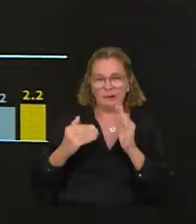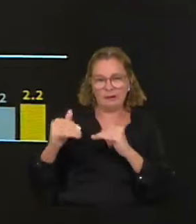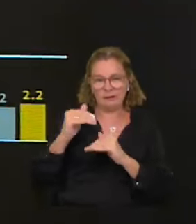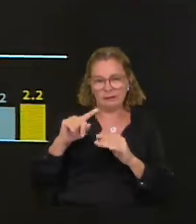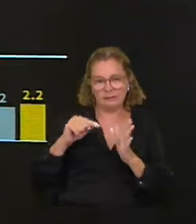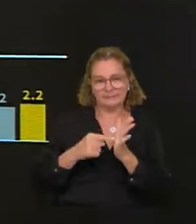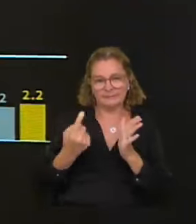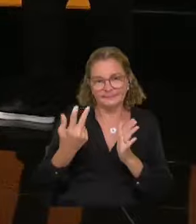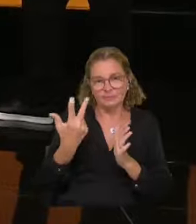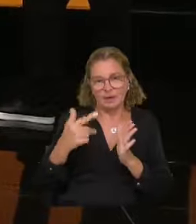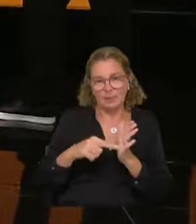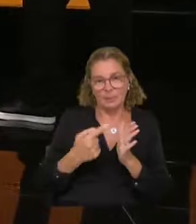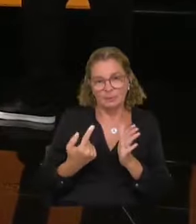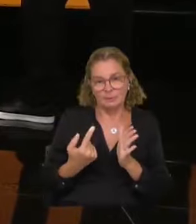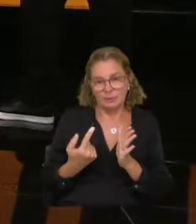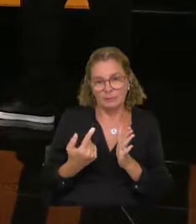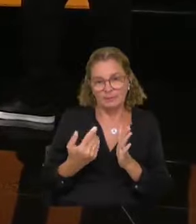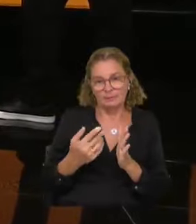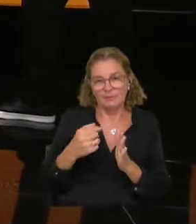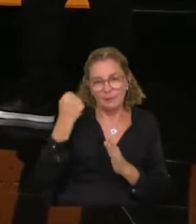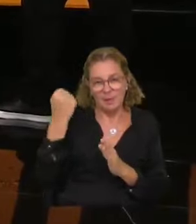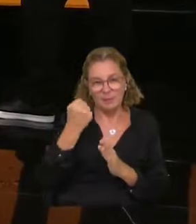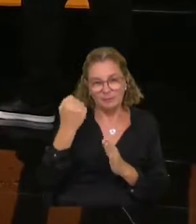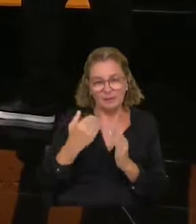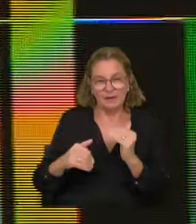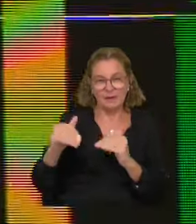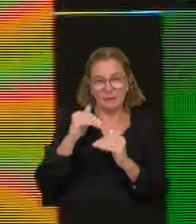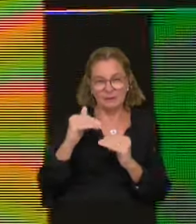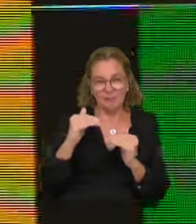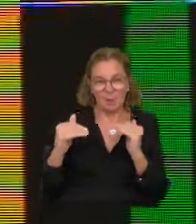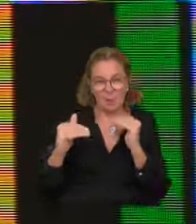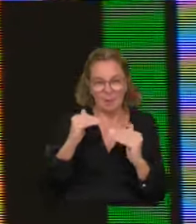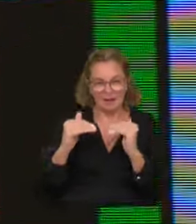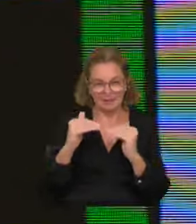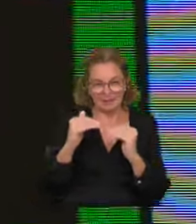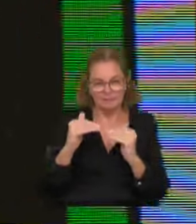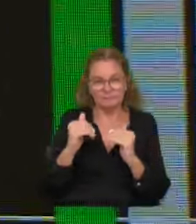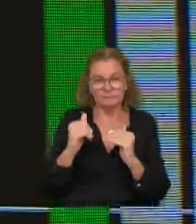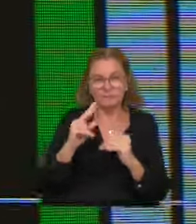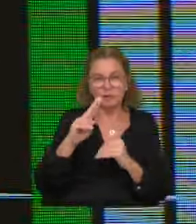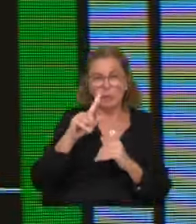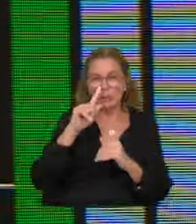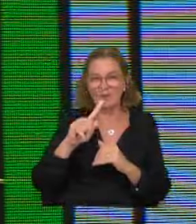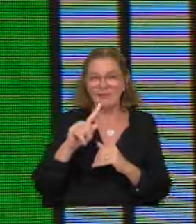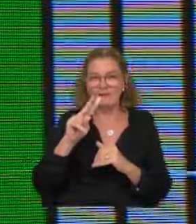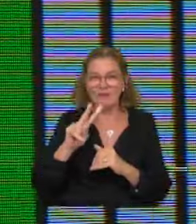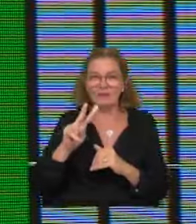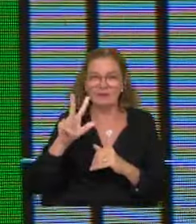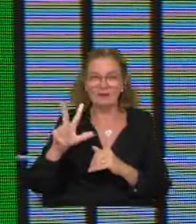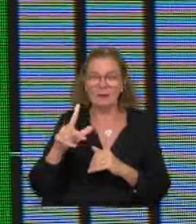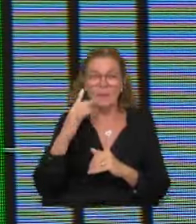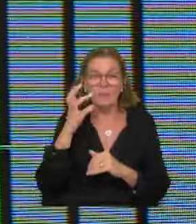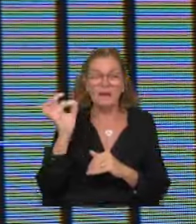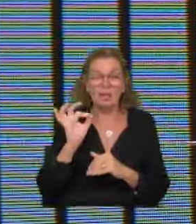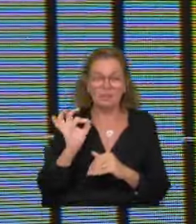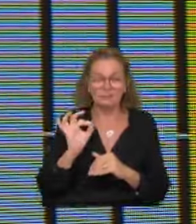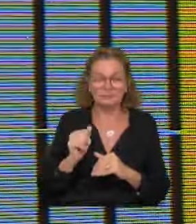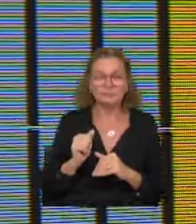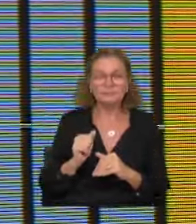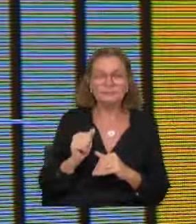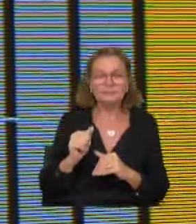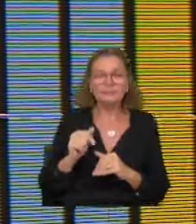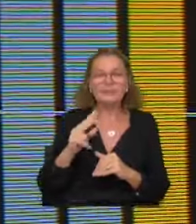puntos porcentuales en este caso es más significativo el aumento en la comparación de exacto de 2023 perdón con 2019 Y